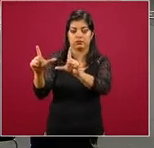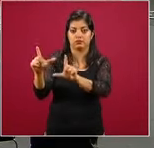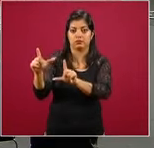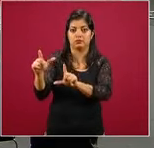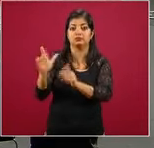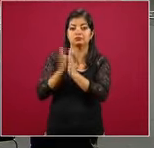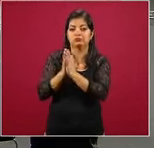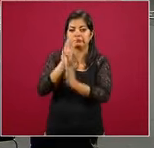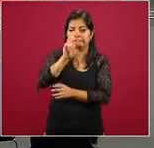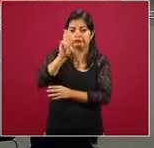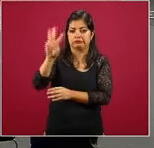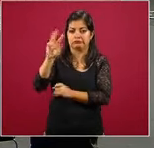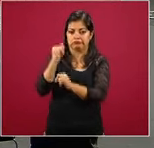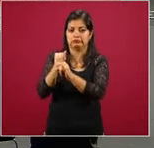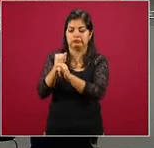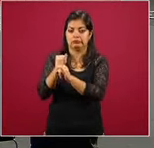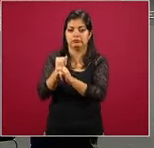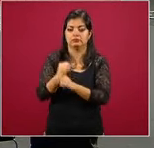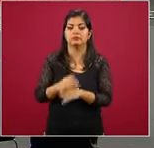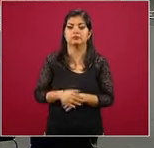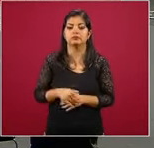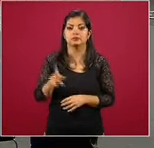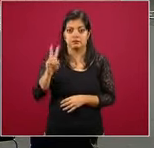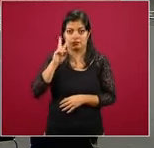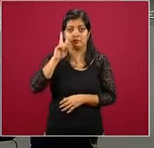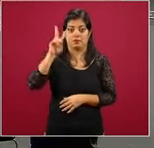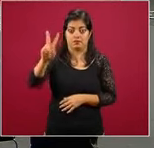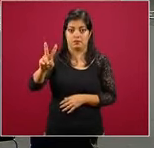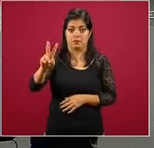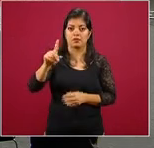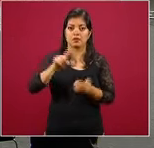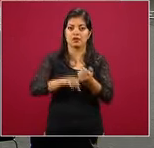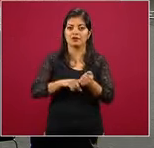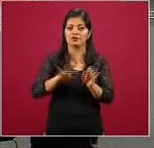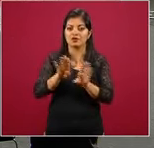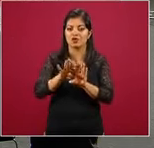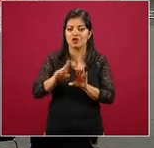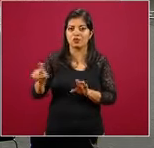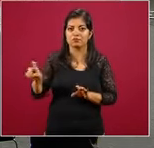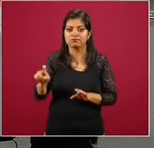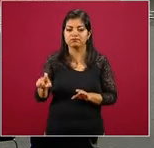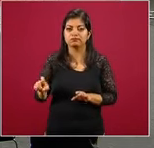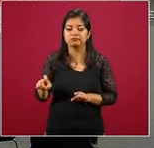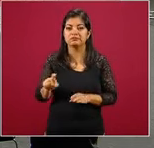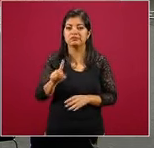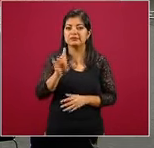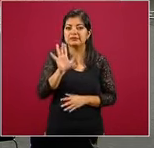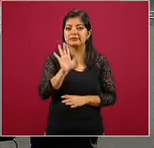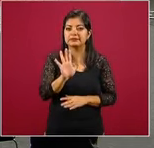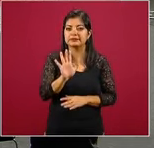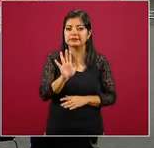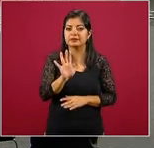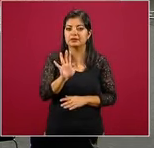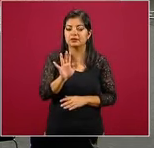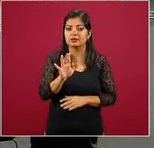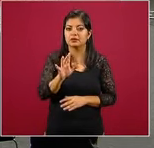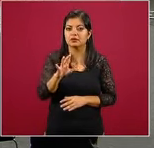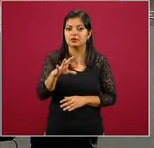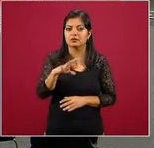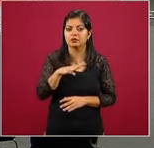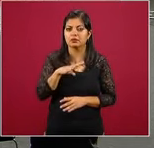portal, por favor. Entonces vamos a verlo de manera interactiva, solo que aquí donde está